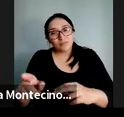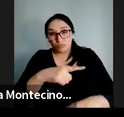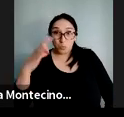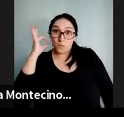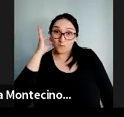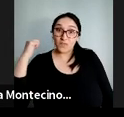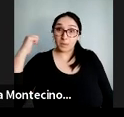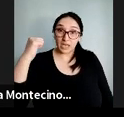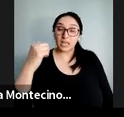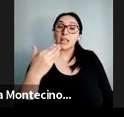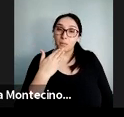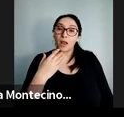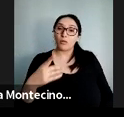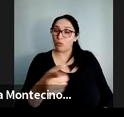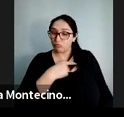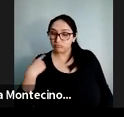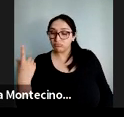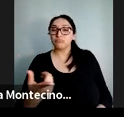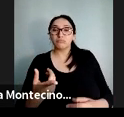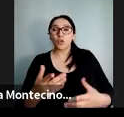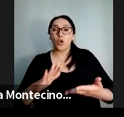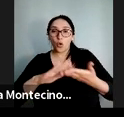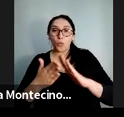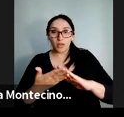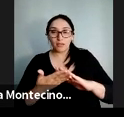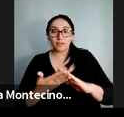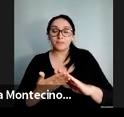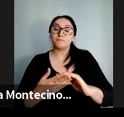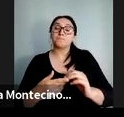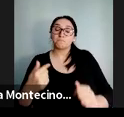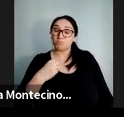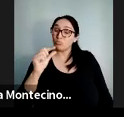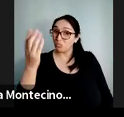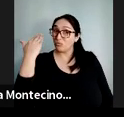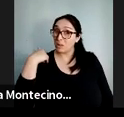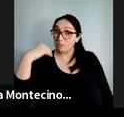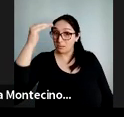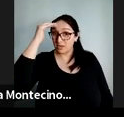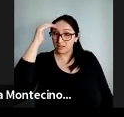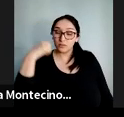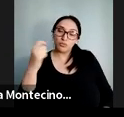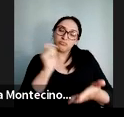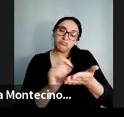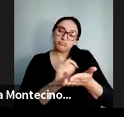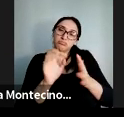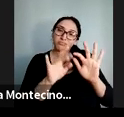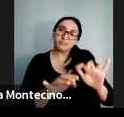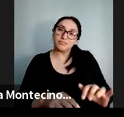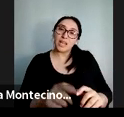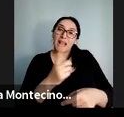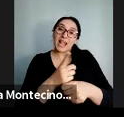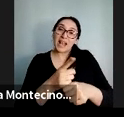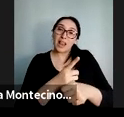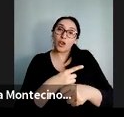como organizaciones en el fondo. Me pasó a mí hace algún tiempo que escribía una columna sobre género en un medio,